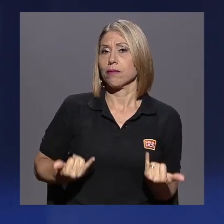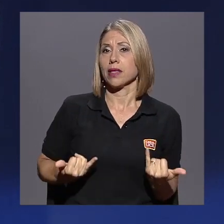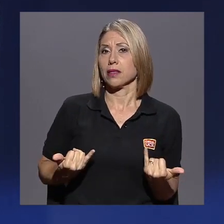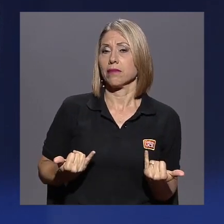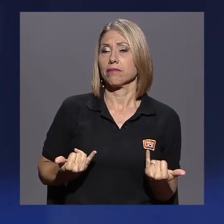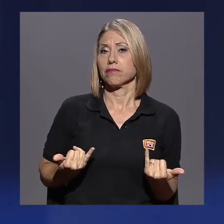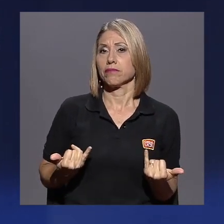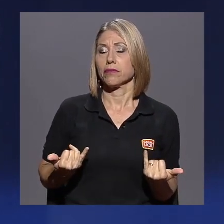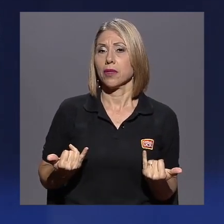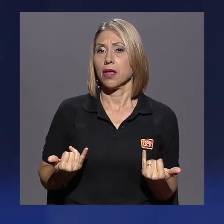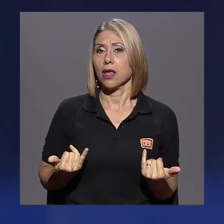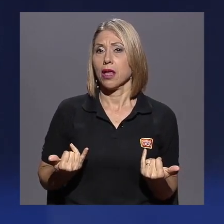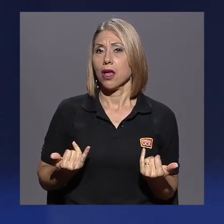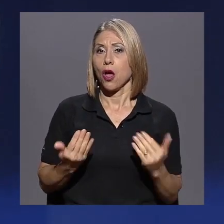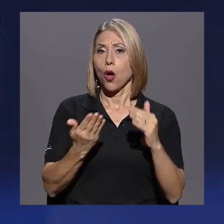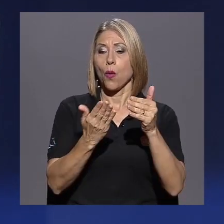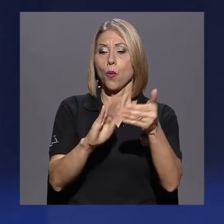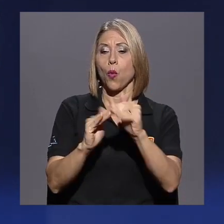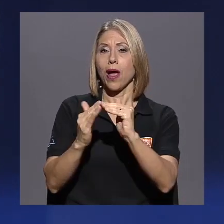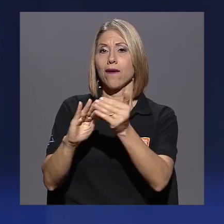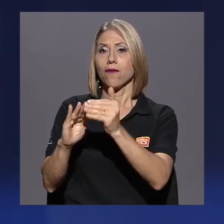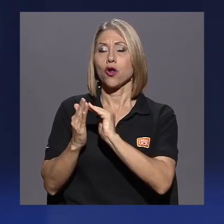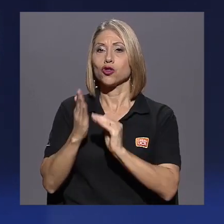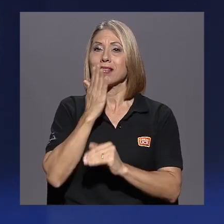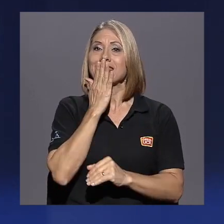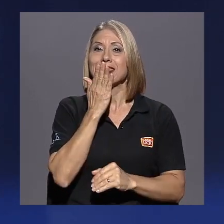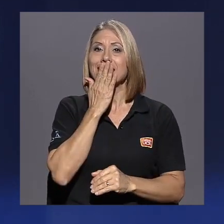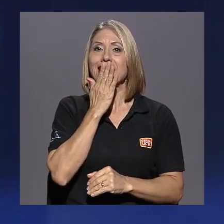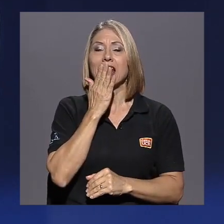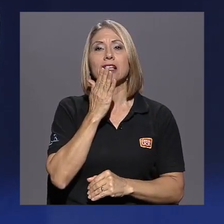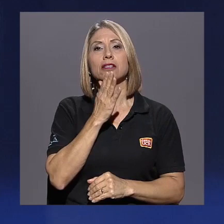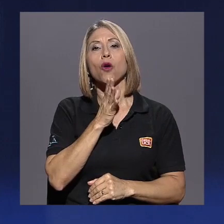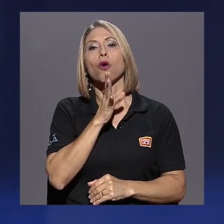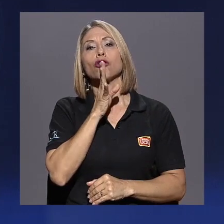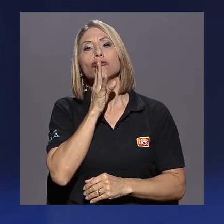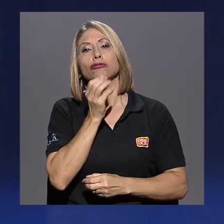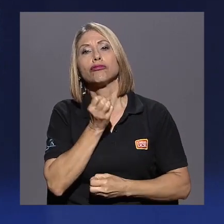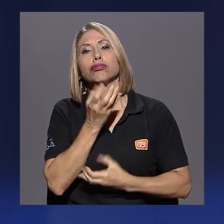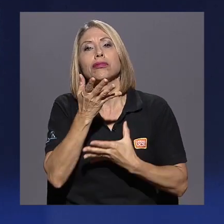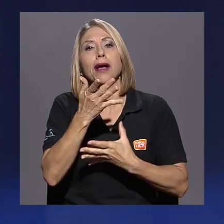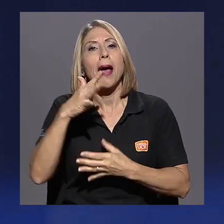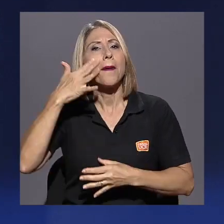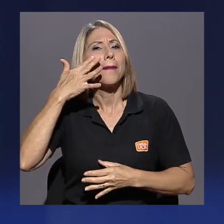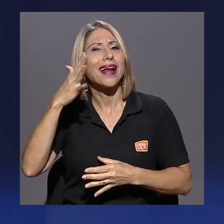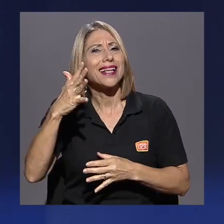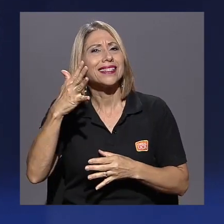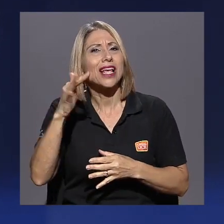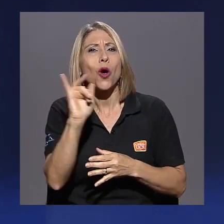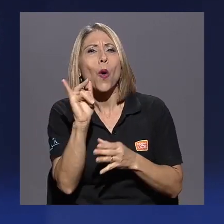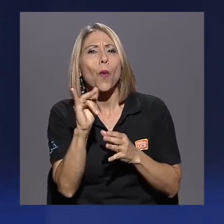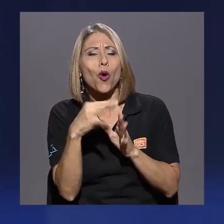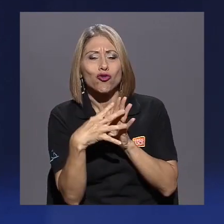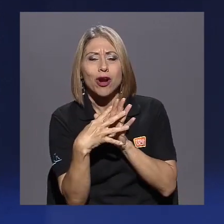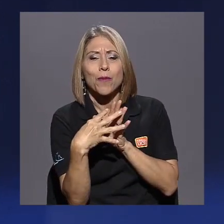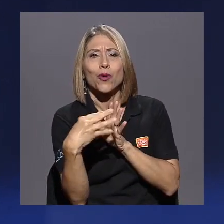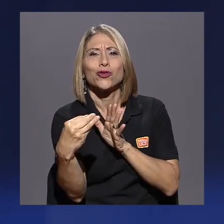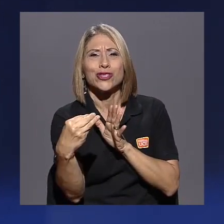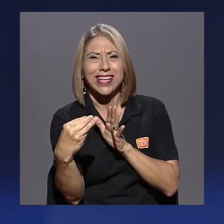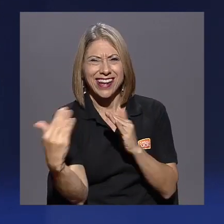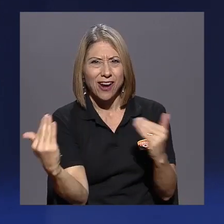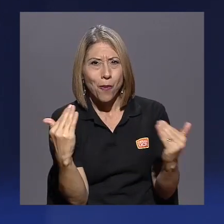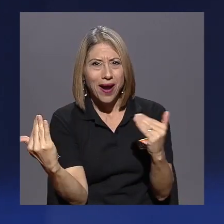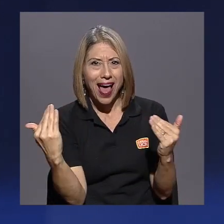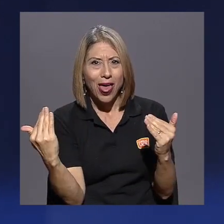de los pueblos indígenas parece reproducir un modelo de una mesa de billar donde hay muchas